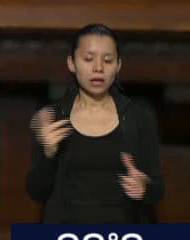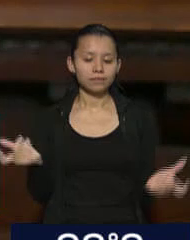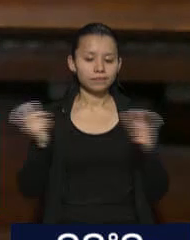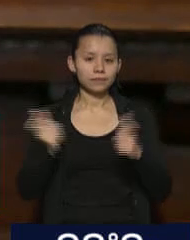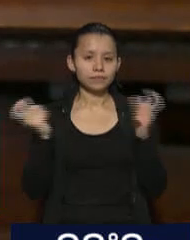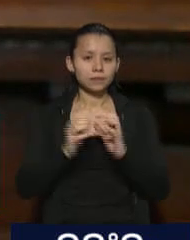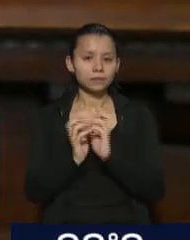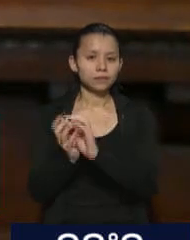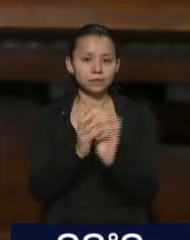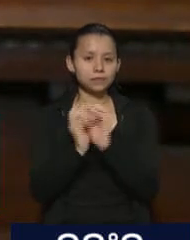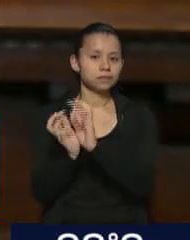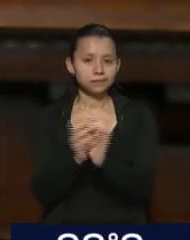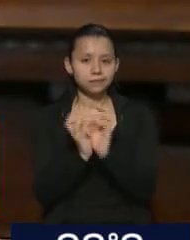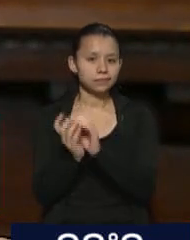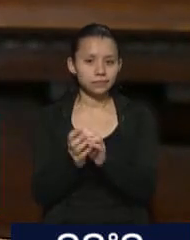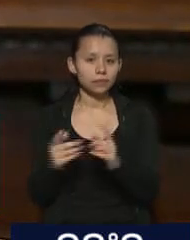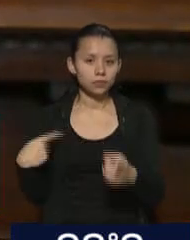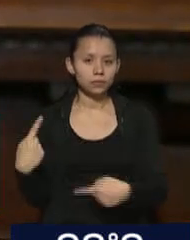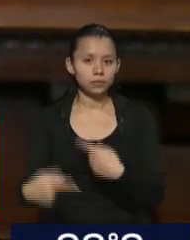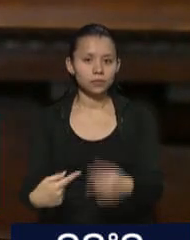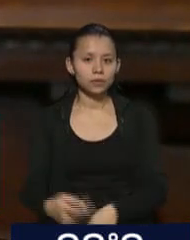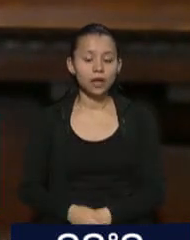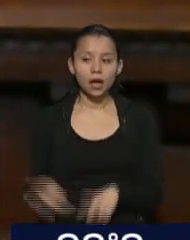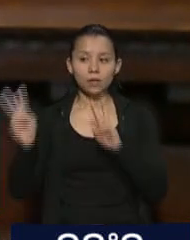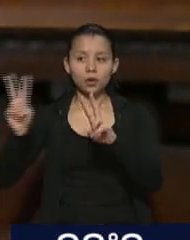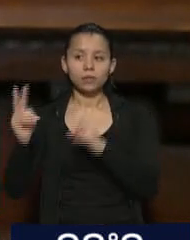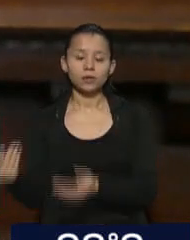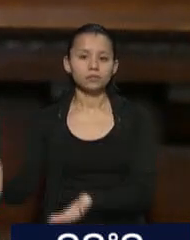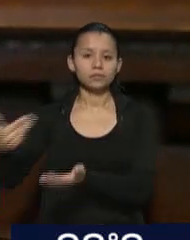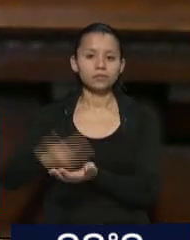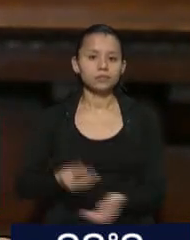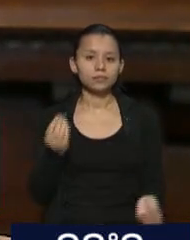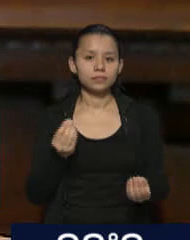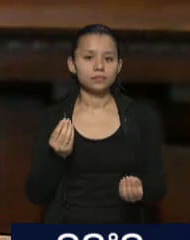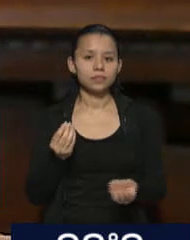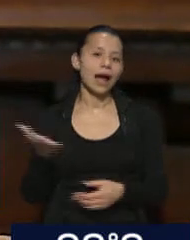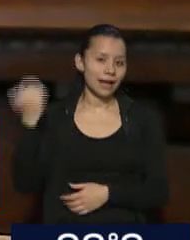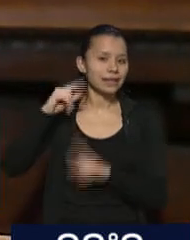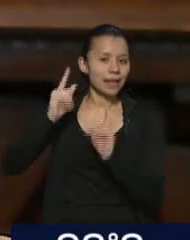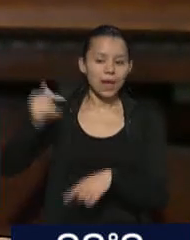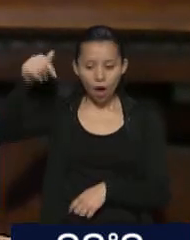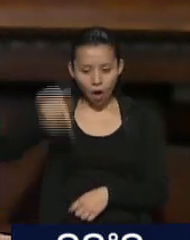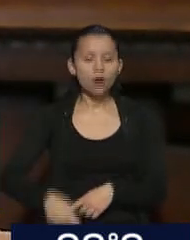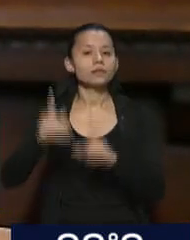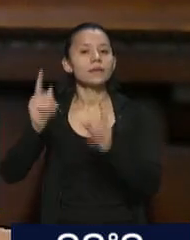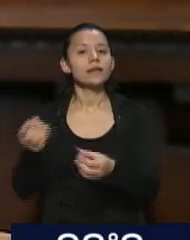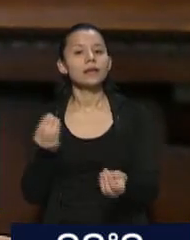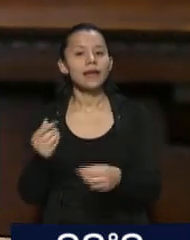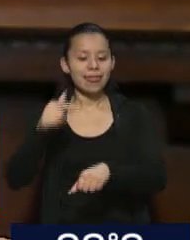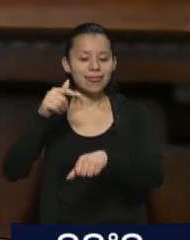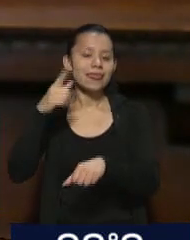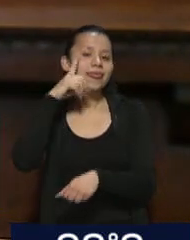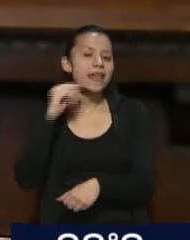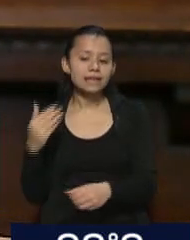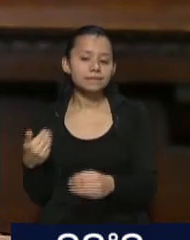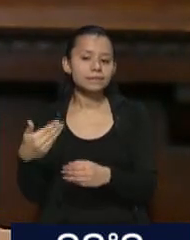el peronismo nos planteó, ya venía planteándolo ayer, y hoy lo reforzó, la idea de que le diéramos unos días más